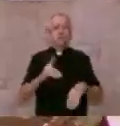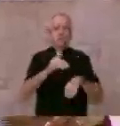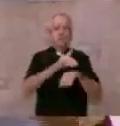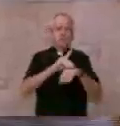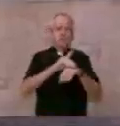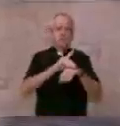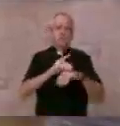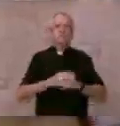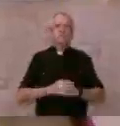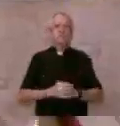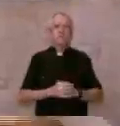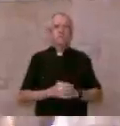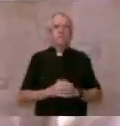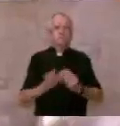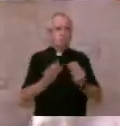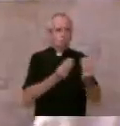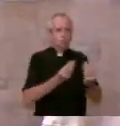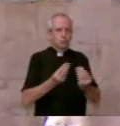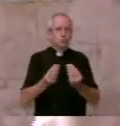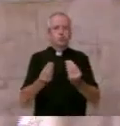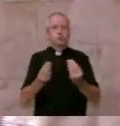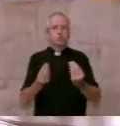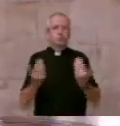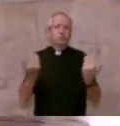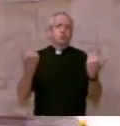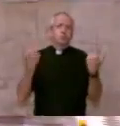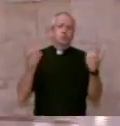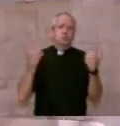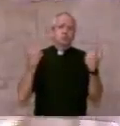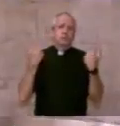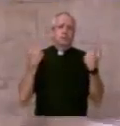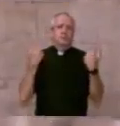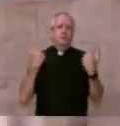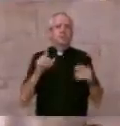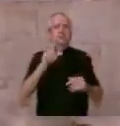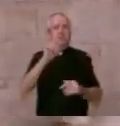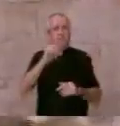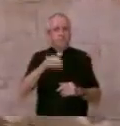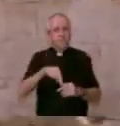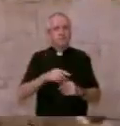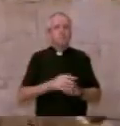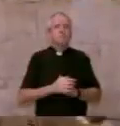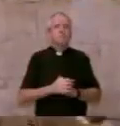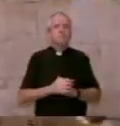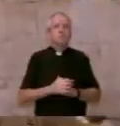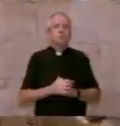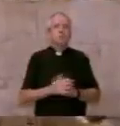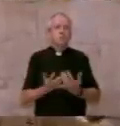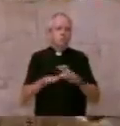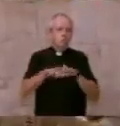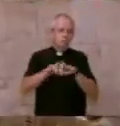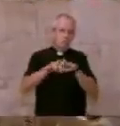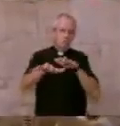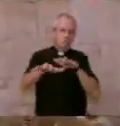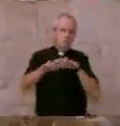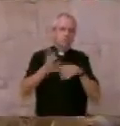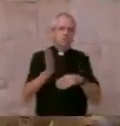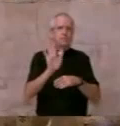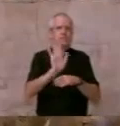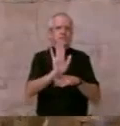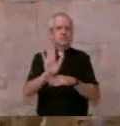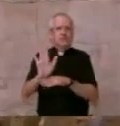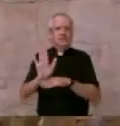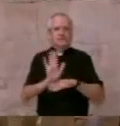diócesis, muchos de ellos con sus alcaldes, y asimismo también un nombroso